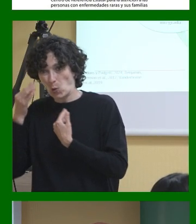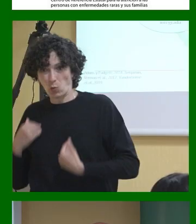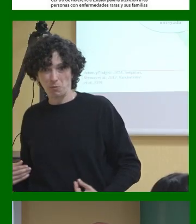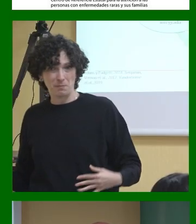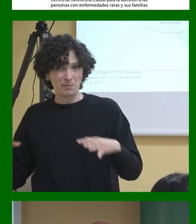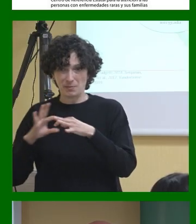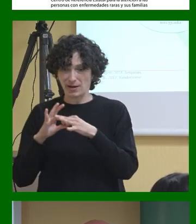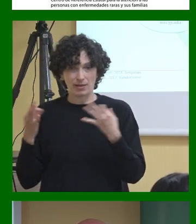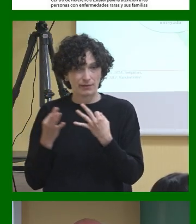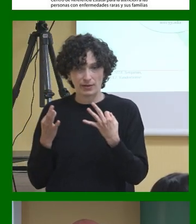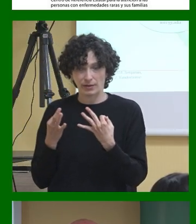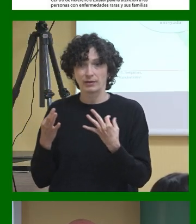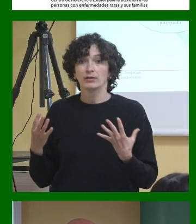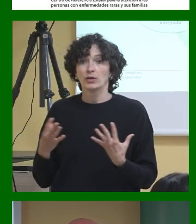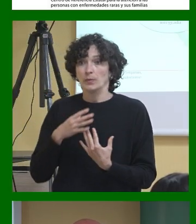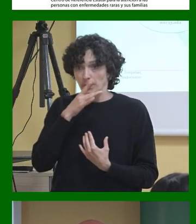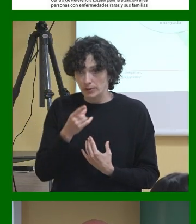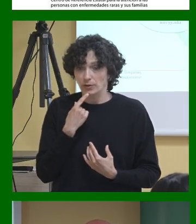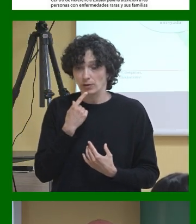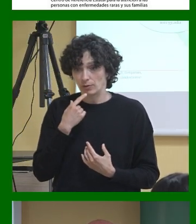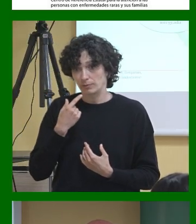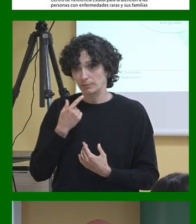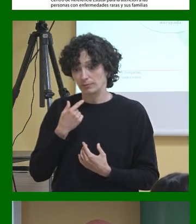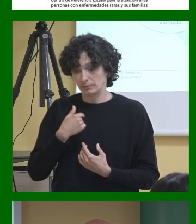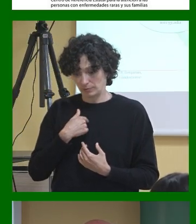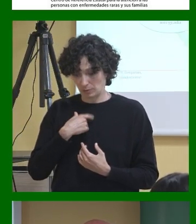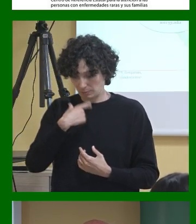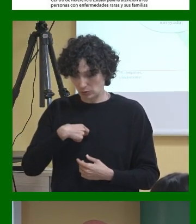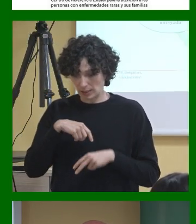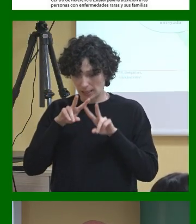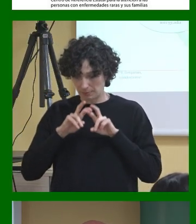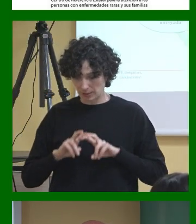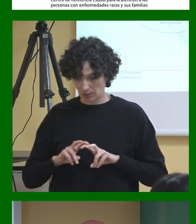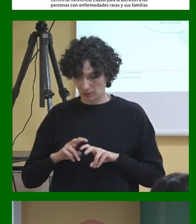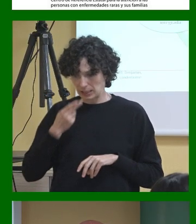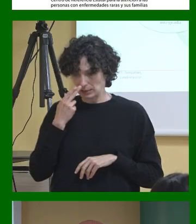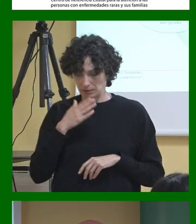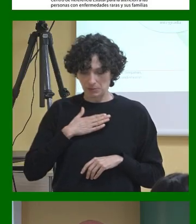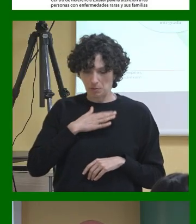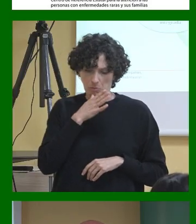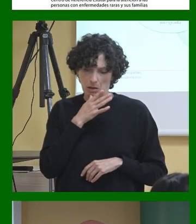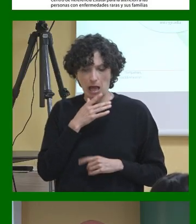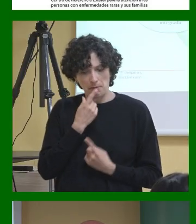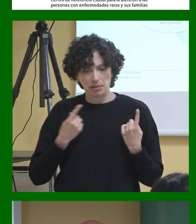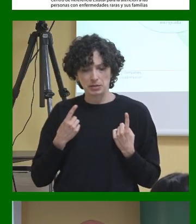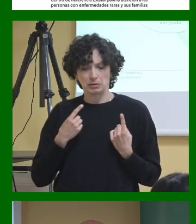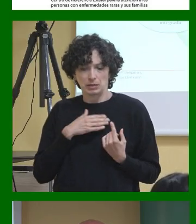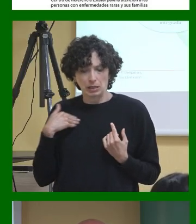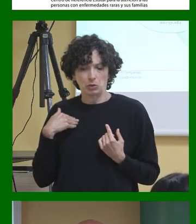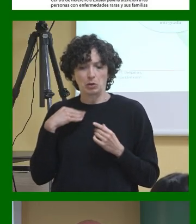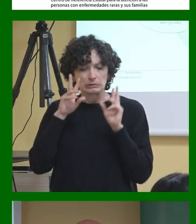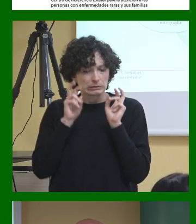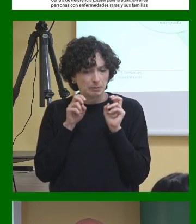tanto, a veces ahí hay un choque respecto a los intereses del investigador, que soy yo, que igual me quiere ocupar de investigar determinadas cosas que pueden